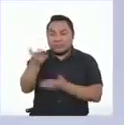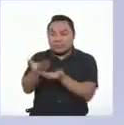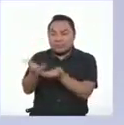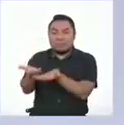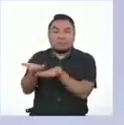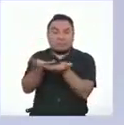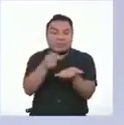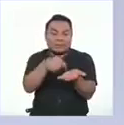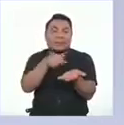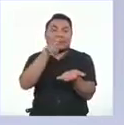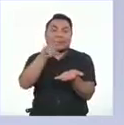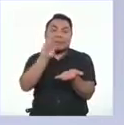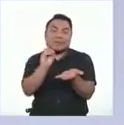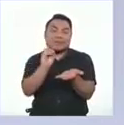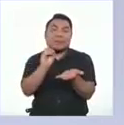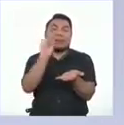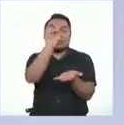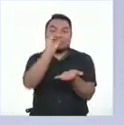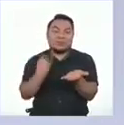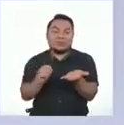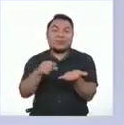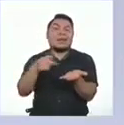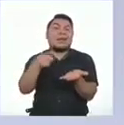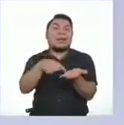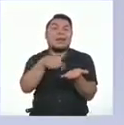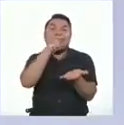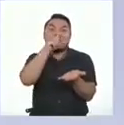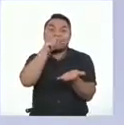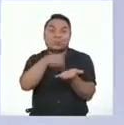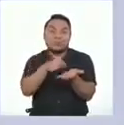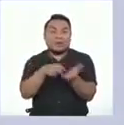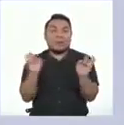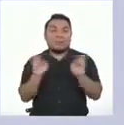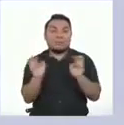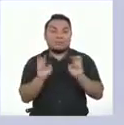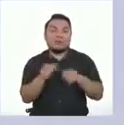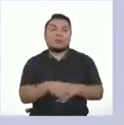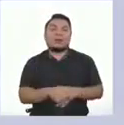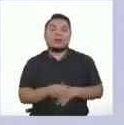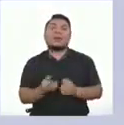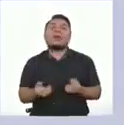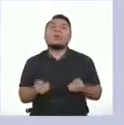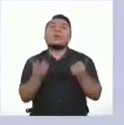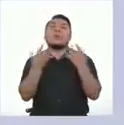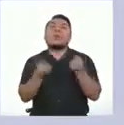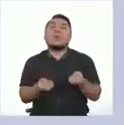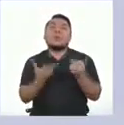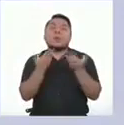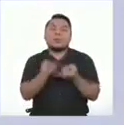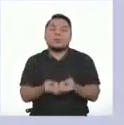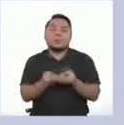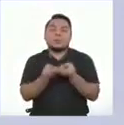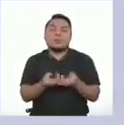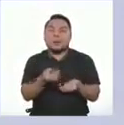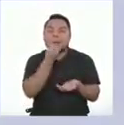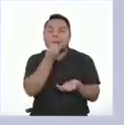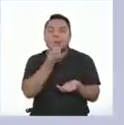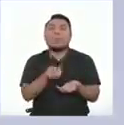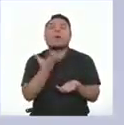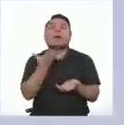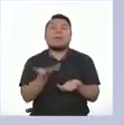que el 20% de la carne de pollo es proteína, ¿cuántos gramos de esa presa serán